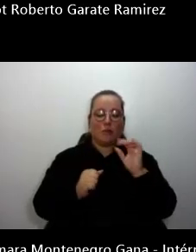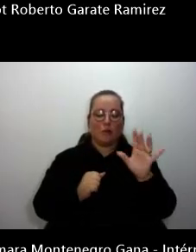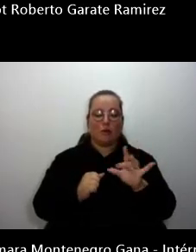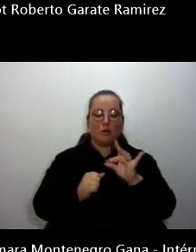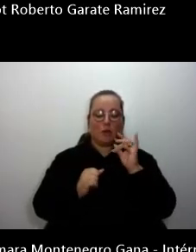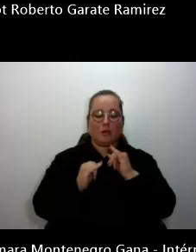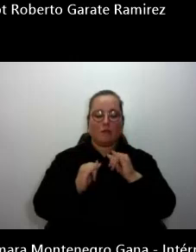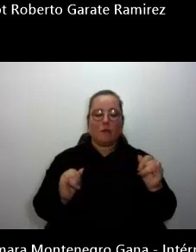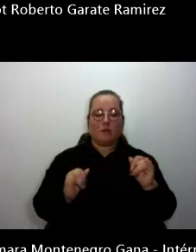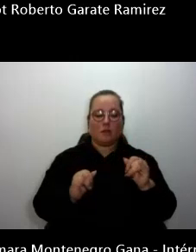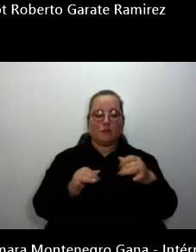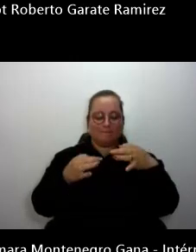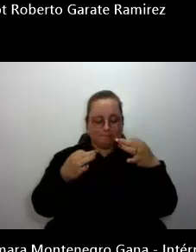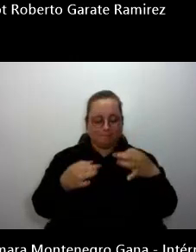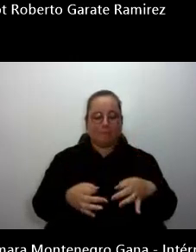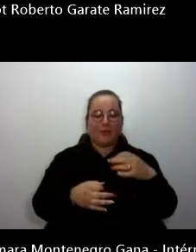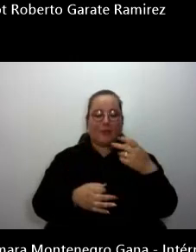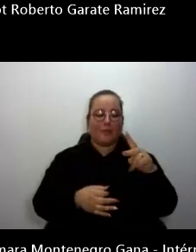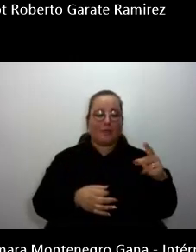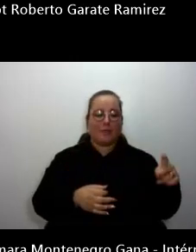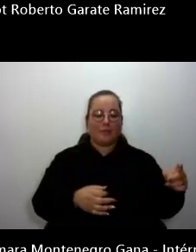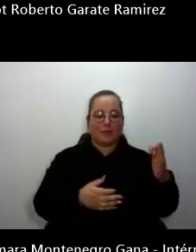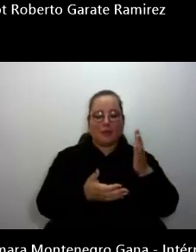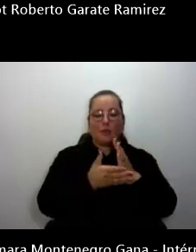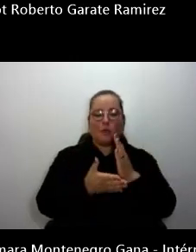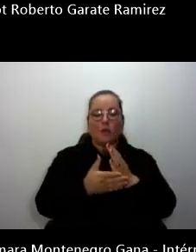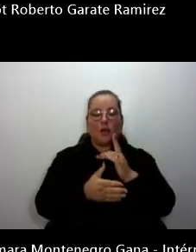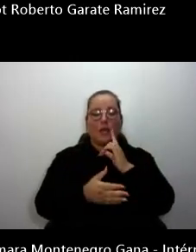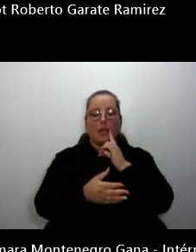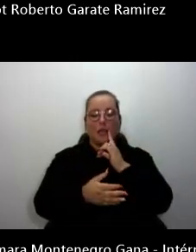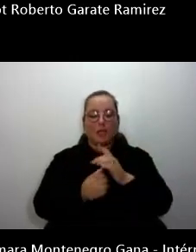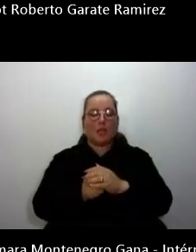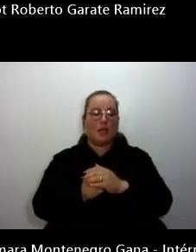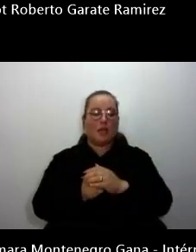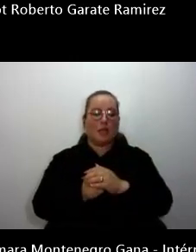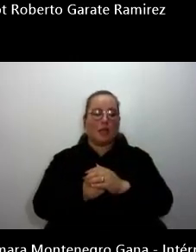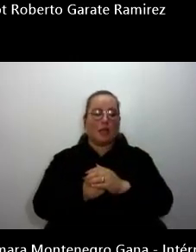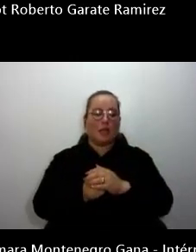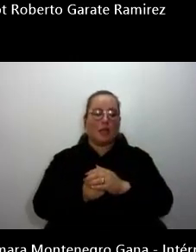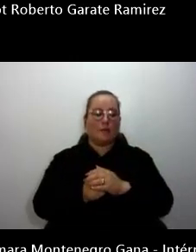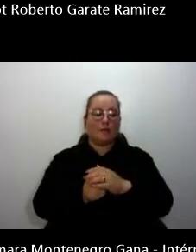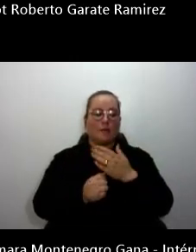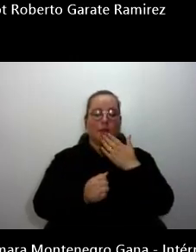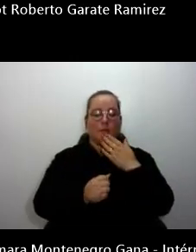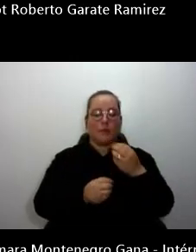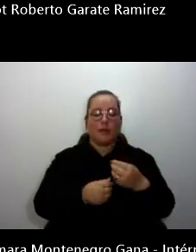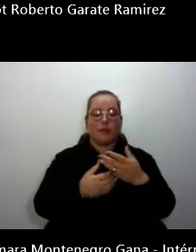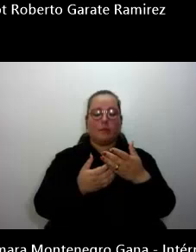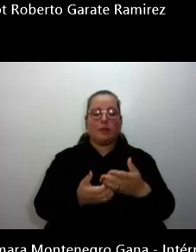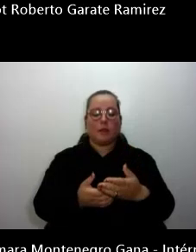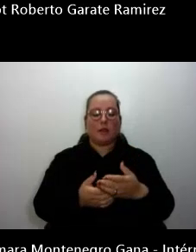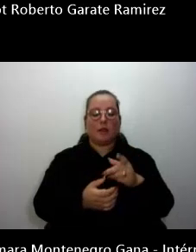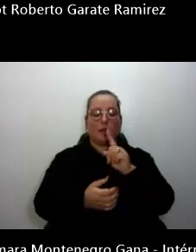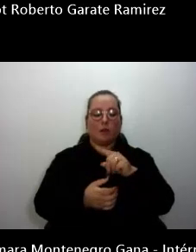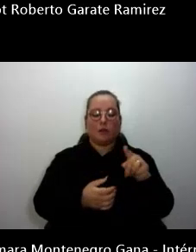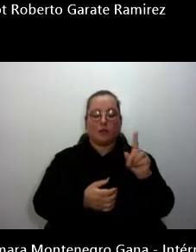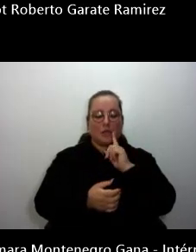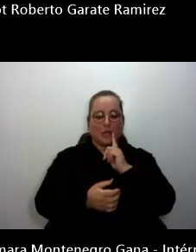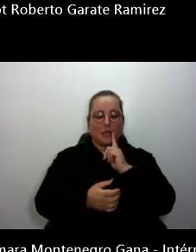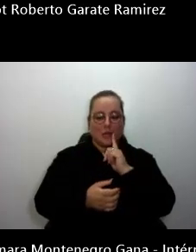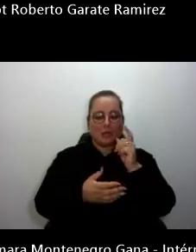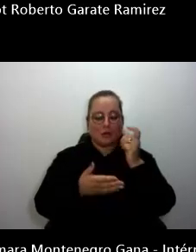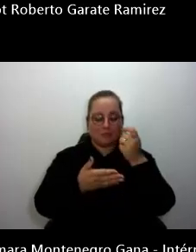de los establecimientos o que se da desde el Ministerio de los Establecimientos Educacionales. También invitarles en particular a revisar, ¿cierto?,